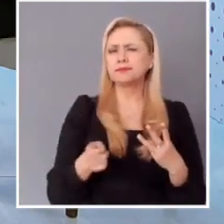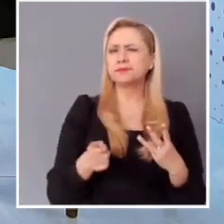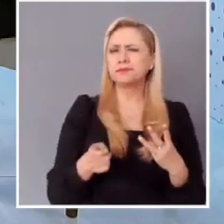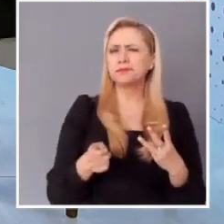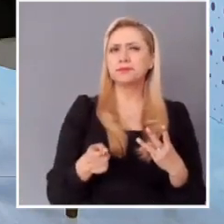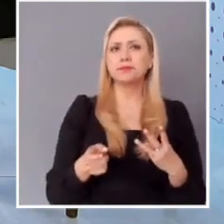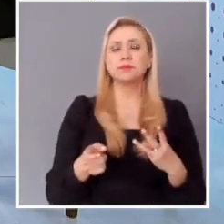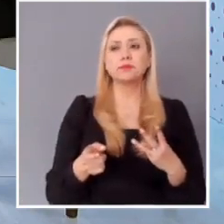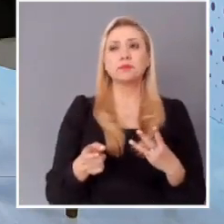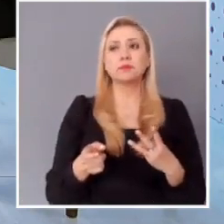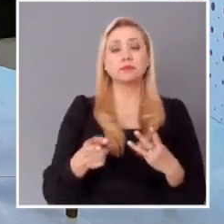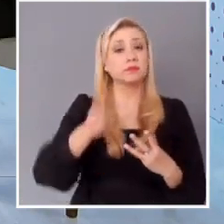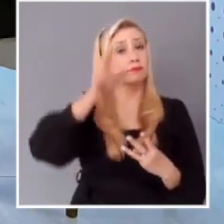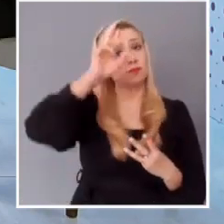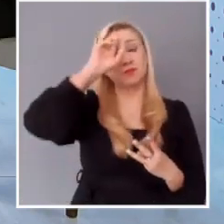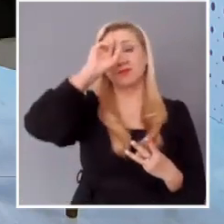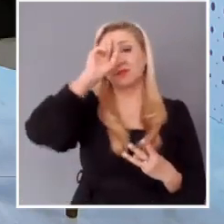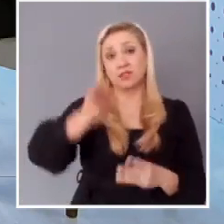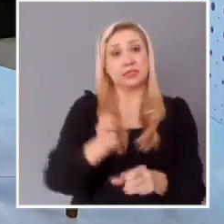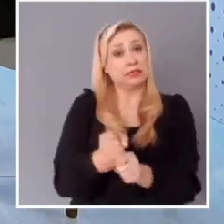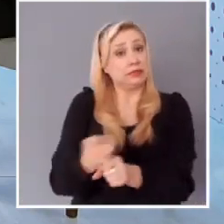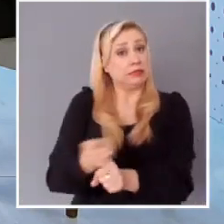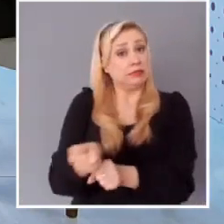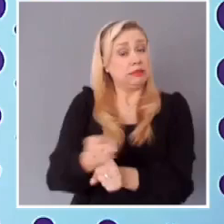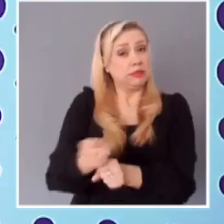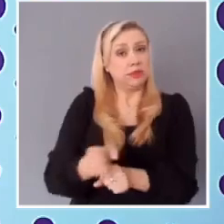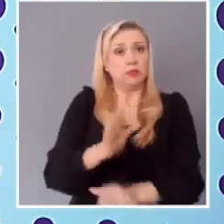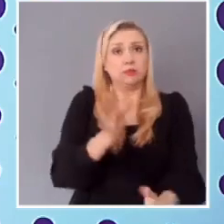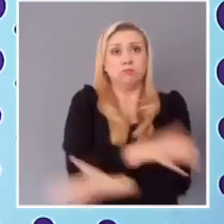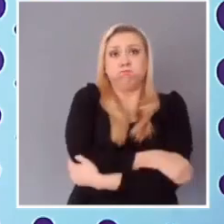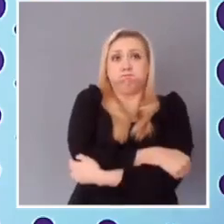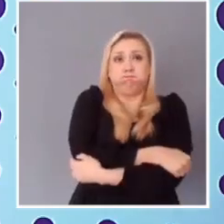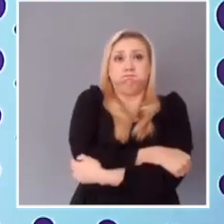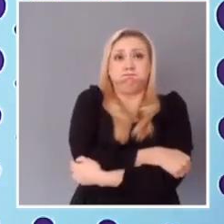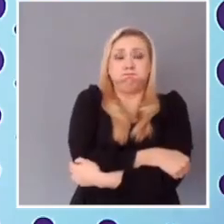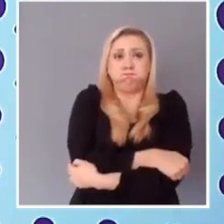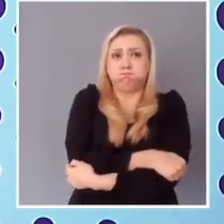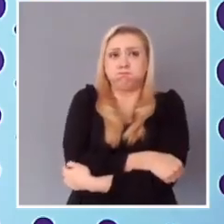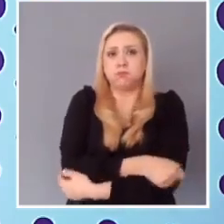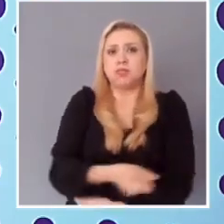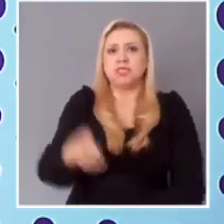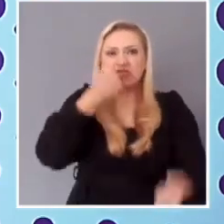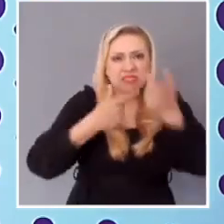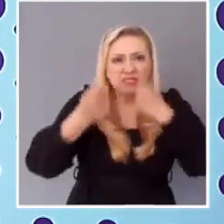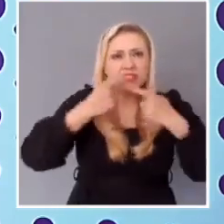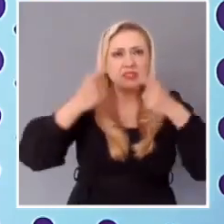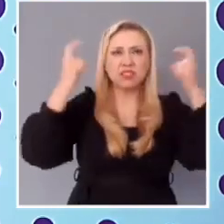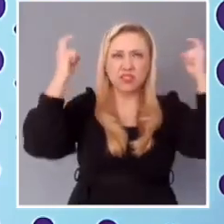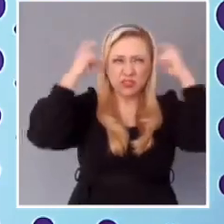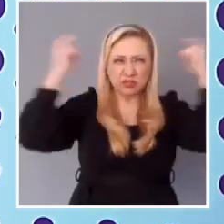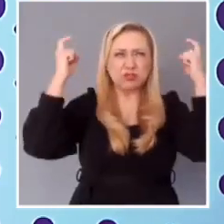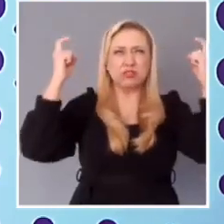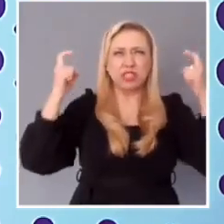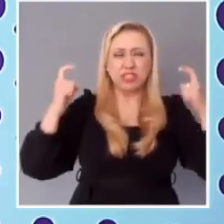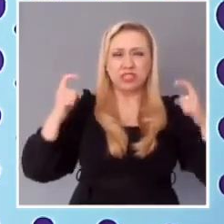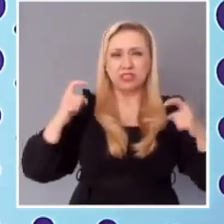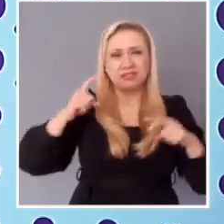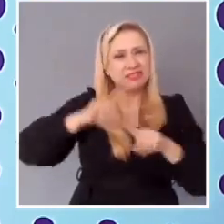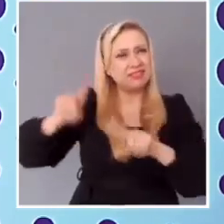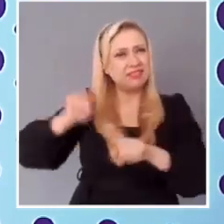de que están prohibidas todos estos tratos crueles, inhumanos y degradantes a los que las personas pueden estar expuestas dentro de los